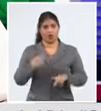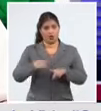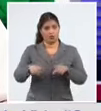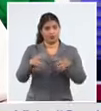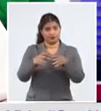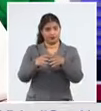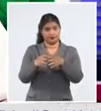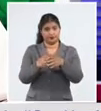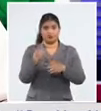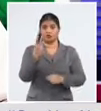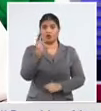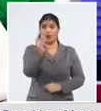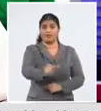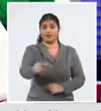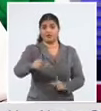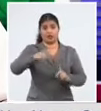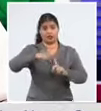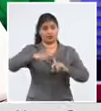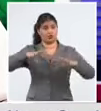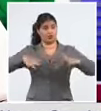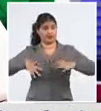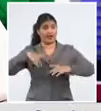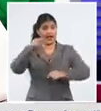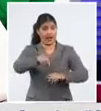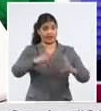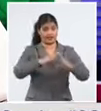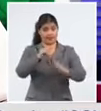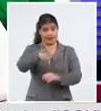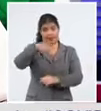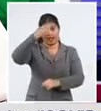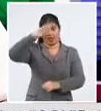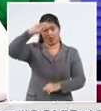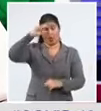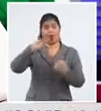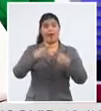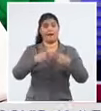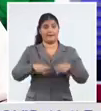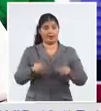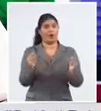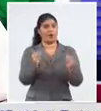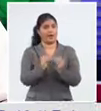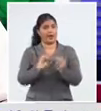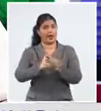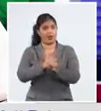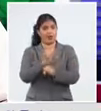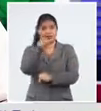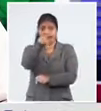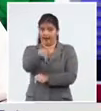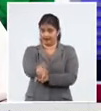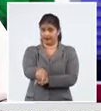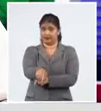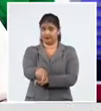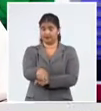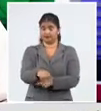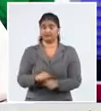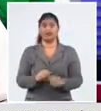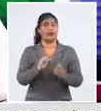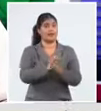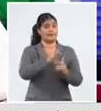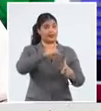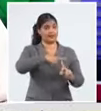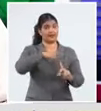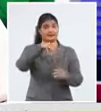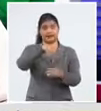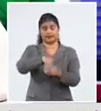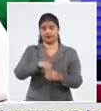canadienses autóctonos producto de la transmisión en Matanzas y tuvimos también un